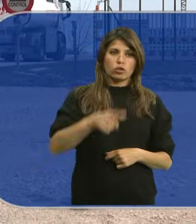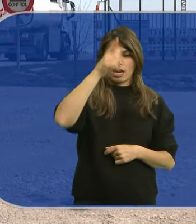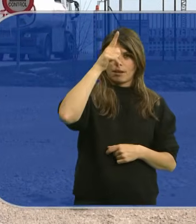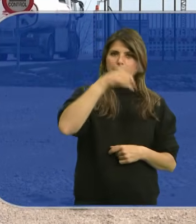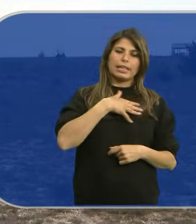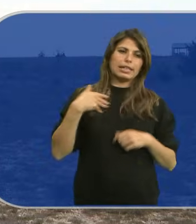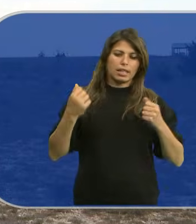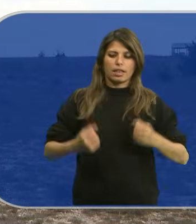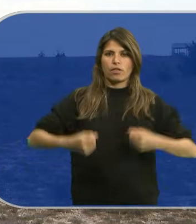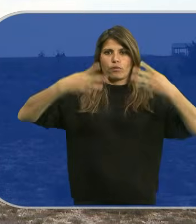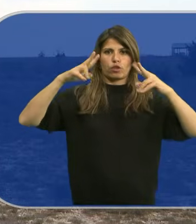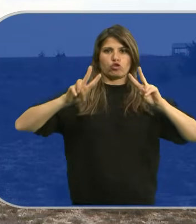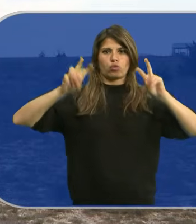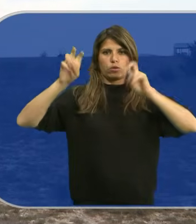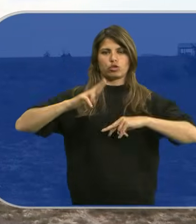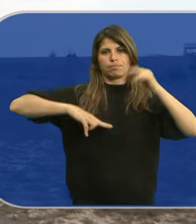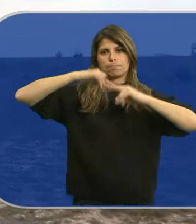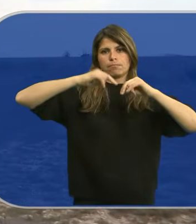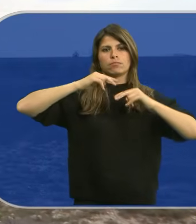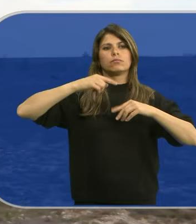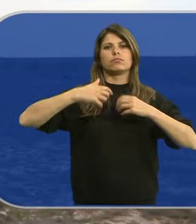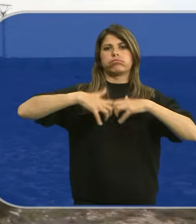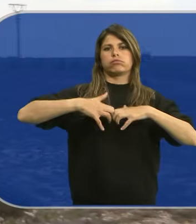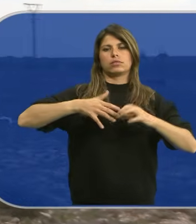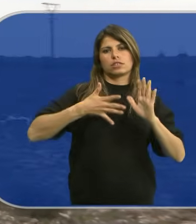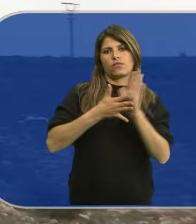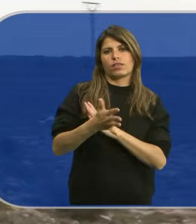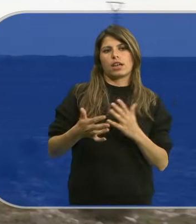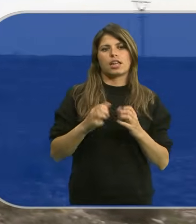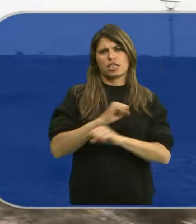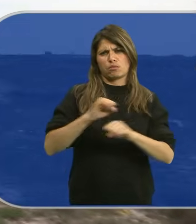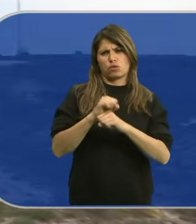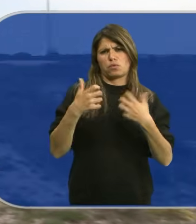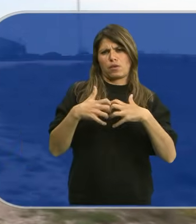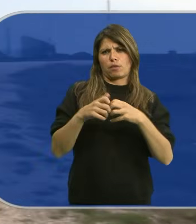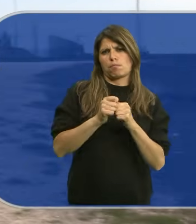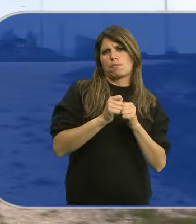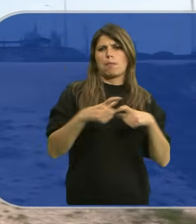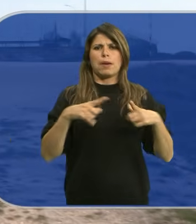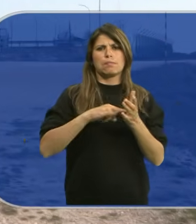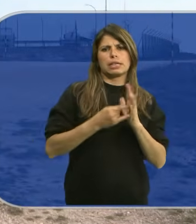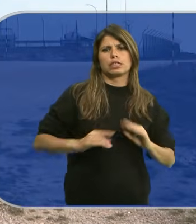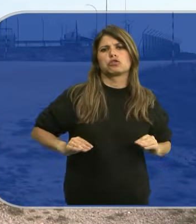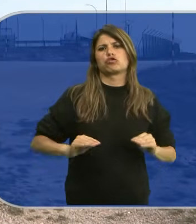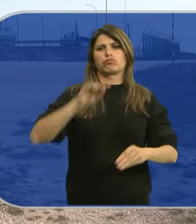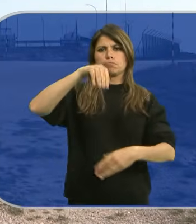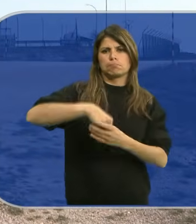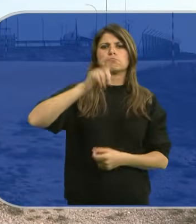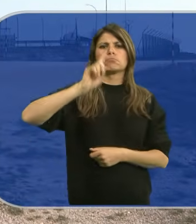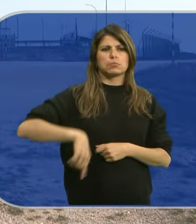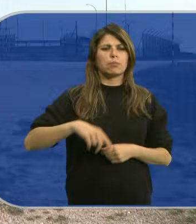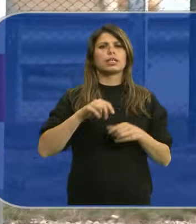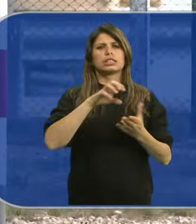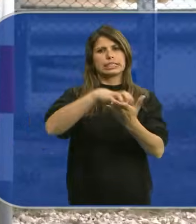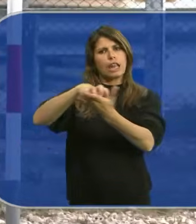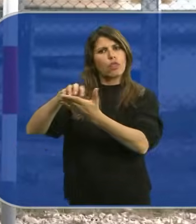levantar nuevos edificios productivos, lo que permitirá incrementar la fabricación de explosivos. En sus planes también está modernizar el resto de